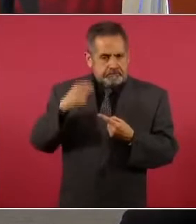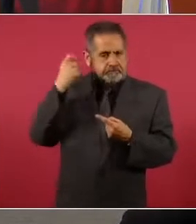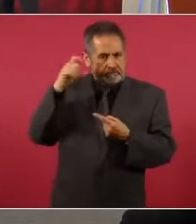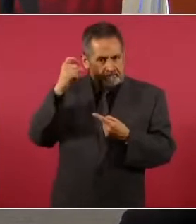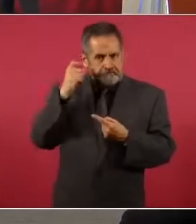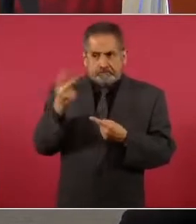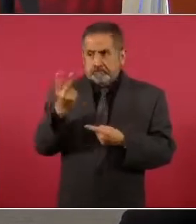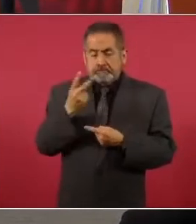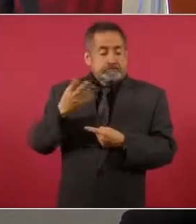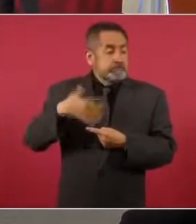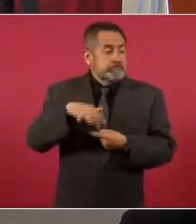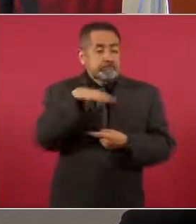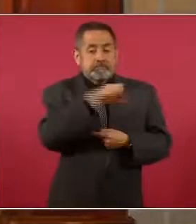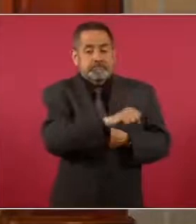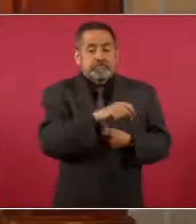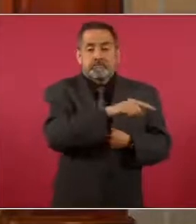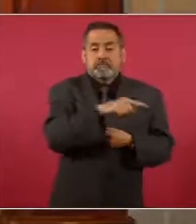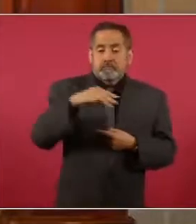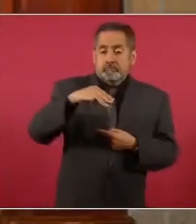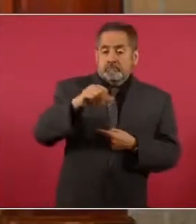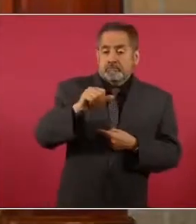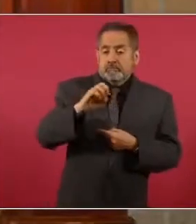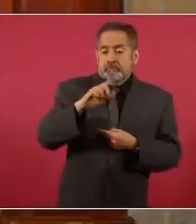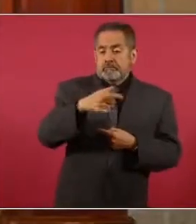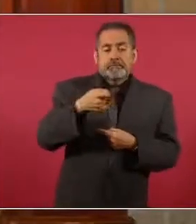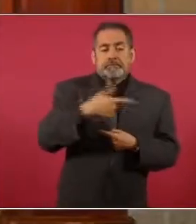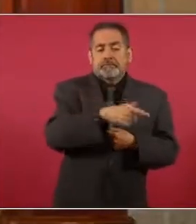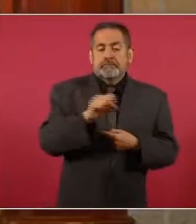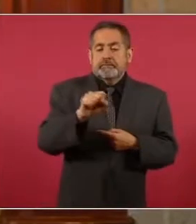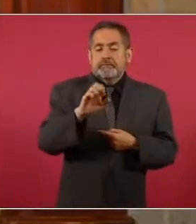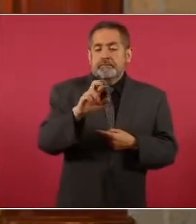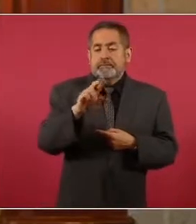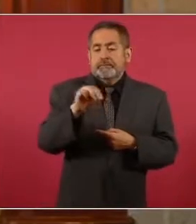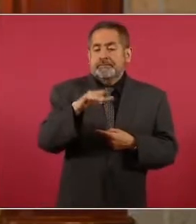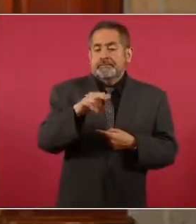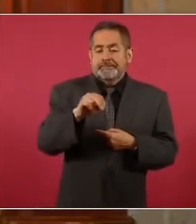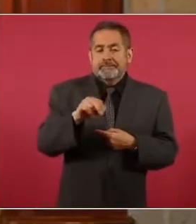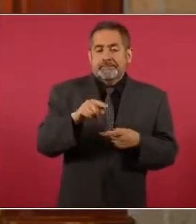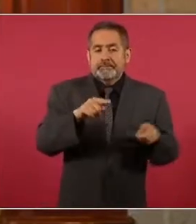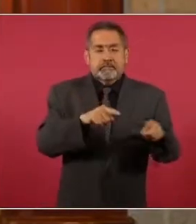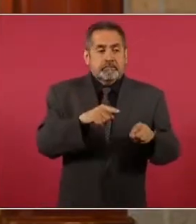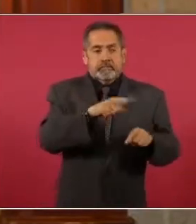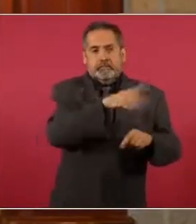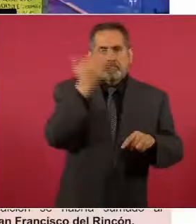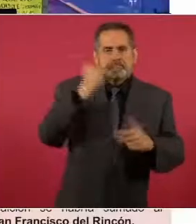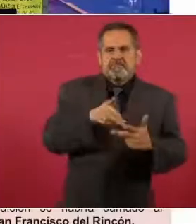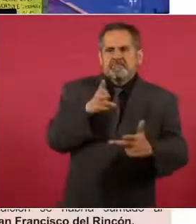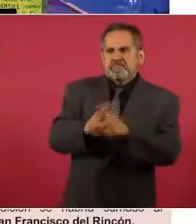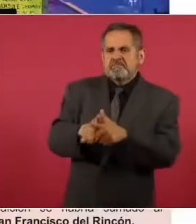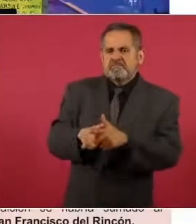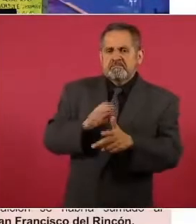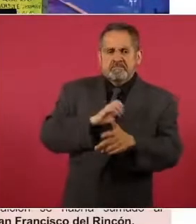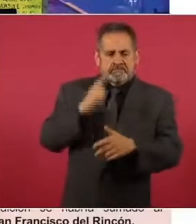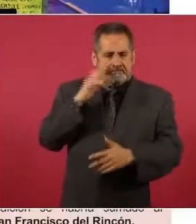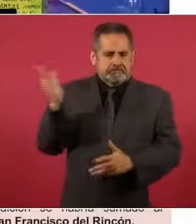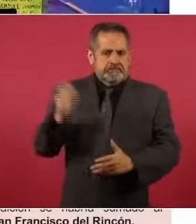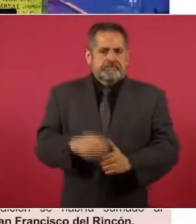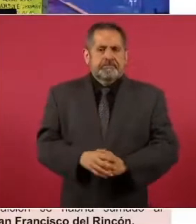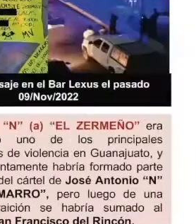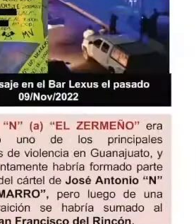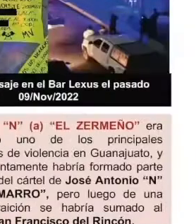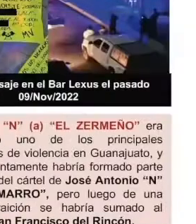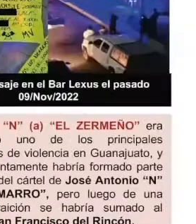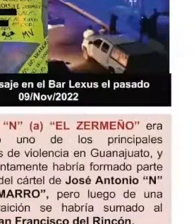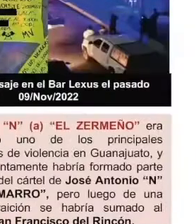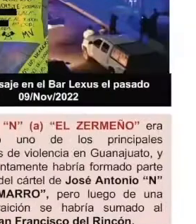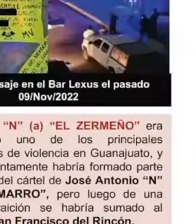en contra de Manuel N., alias El Cermeño, ordenado por el delito de homicidio calificado cometido en agravio de